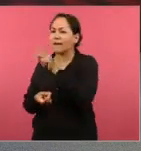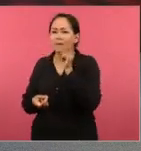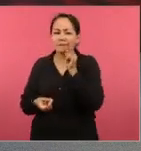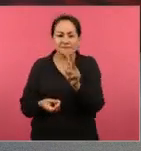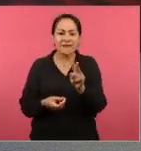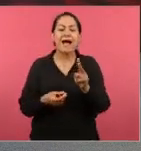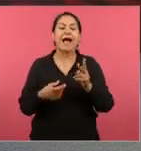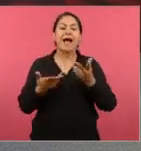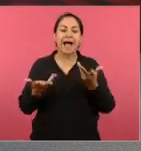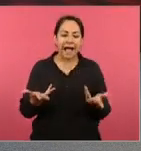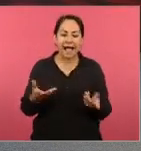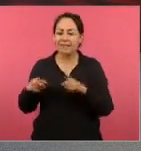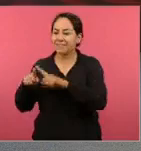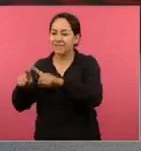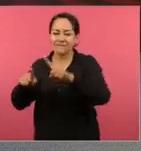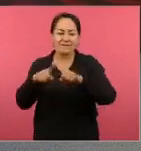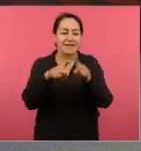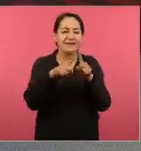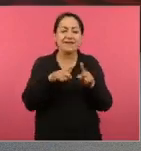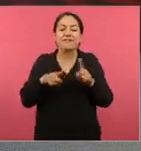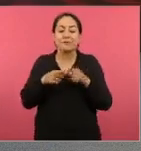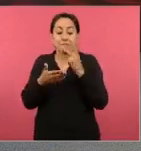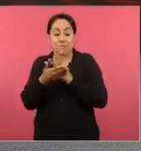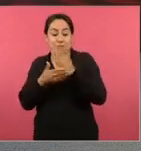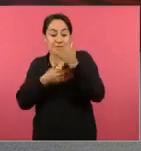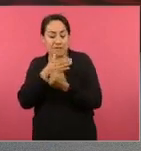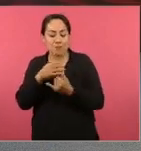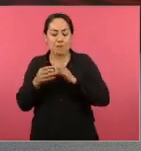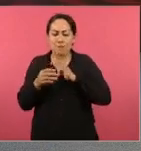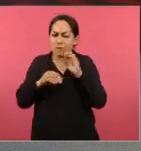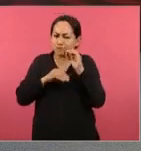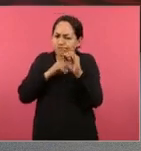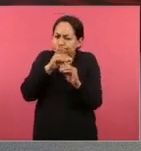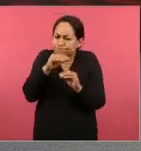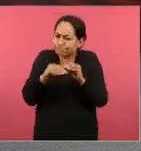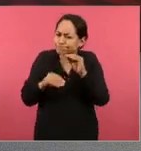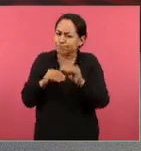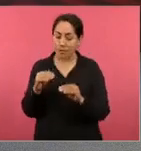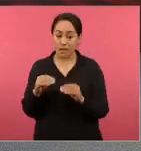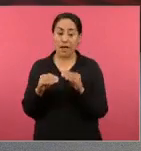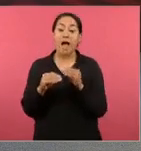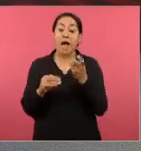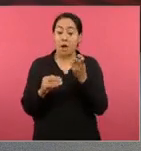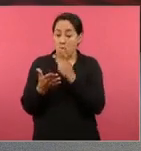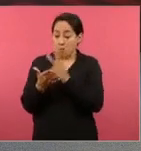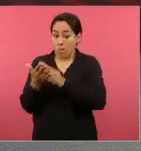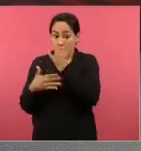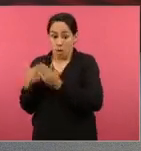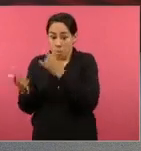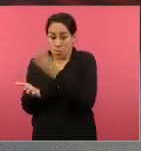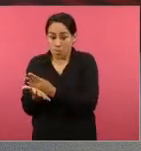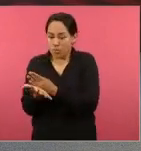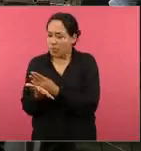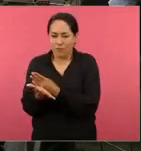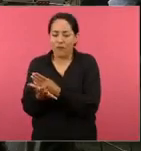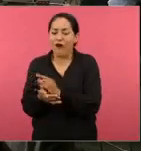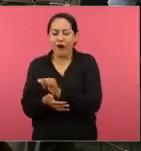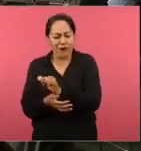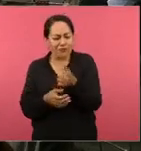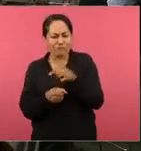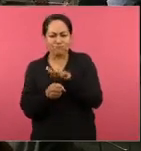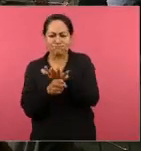diversos proyectos que se pueden generar. ¿Son los únicos proyectos que estarían en los libros de texto? No, puede haber